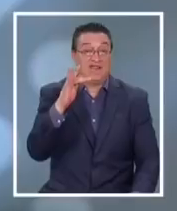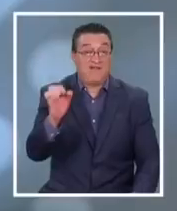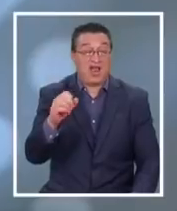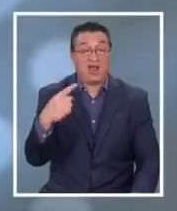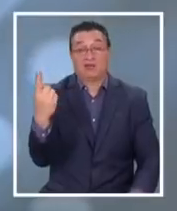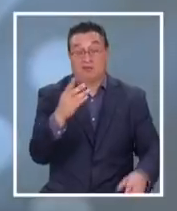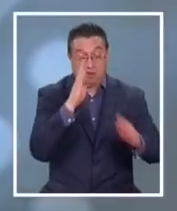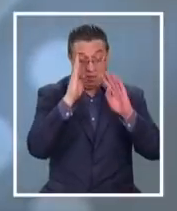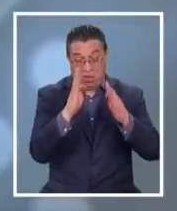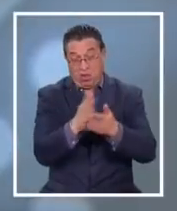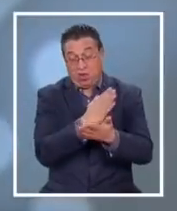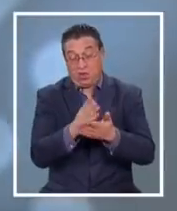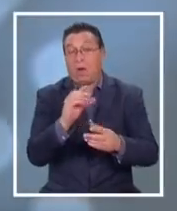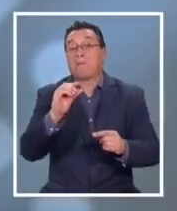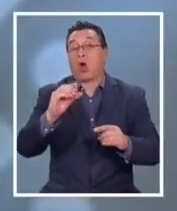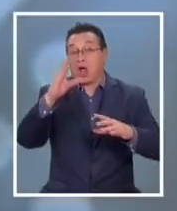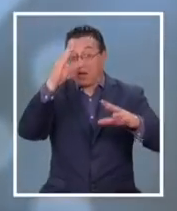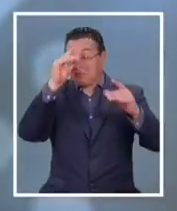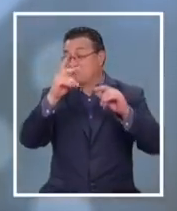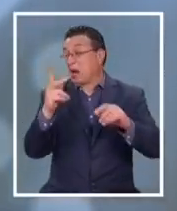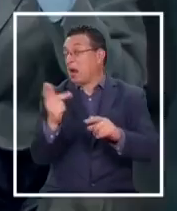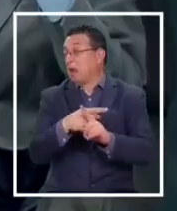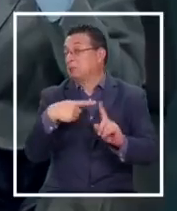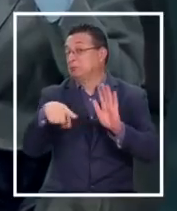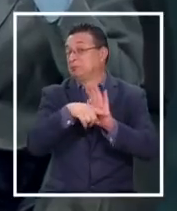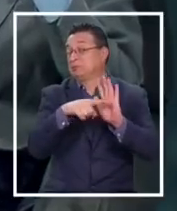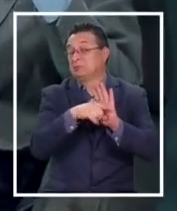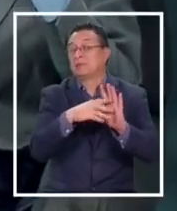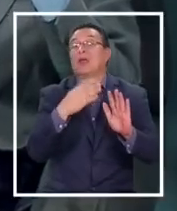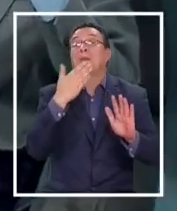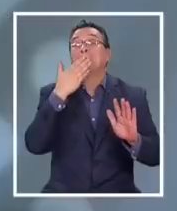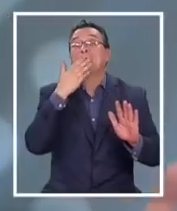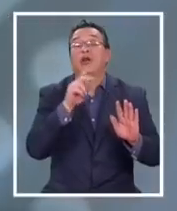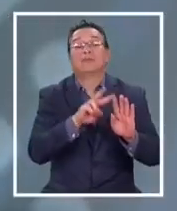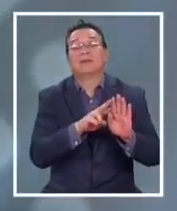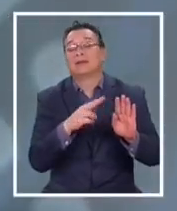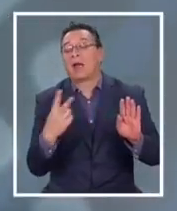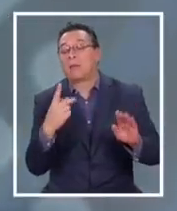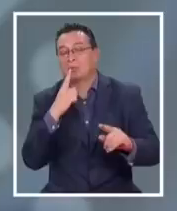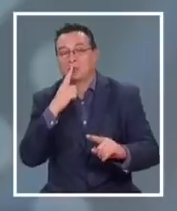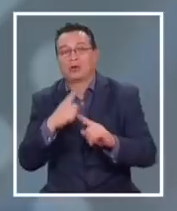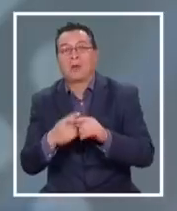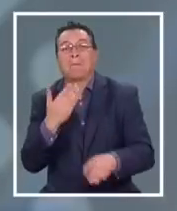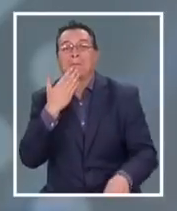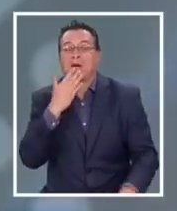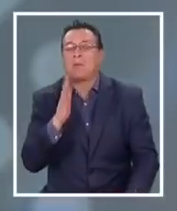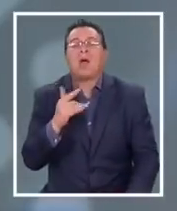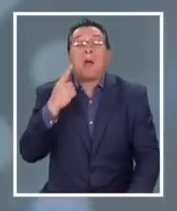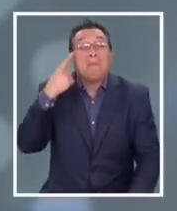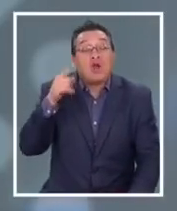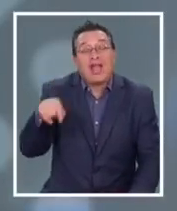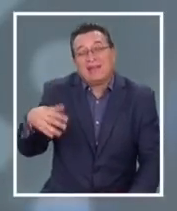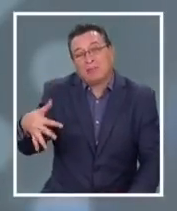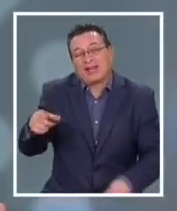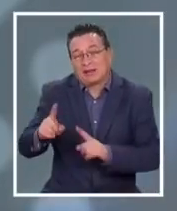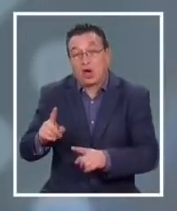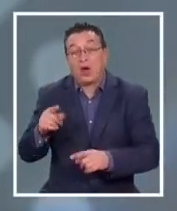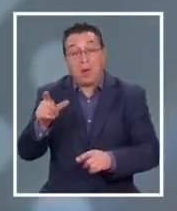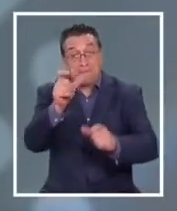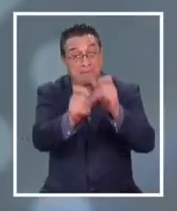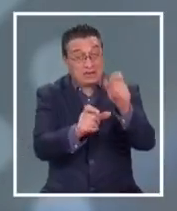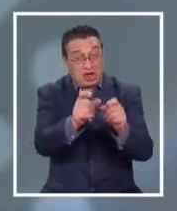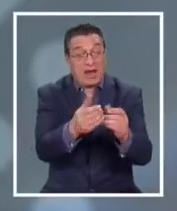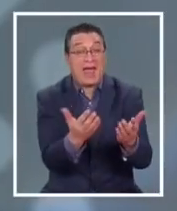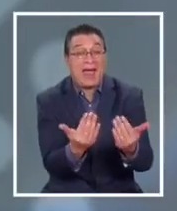muy focalizado y muchos han quedado afuera. Por eso es mejor hablar de una renta universal, pero da lo mismo. Yo creo que la gente lo que